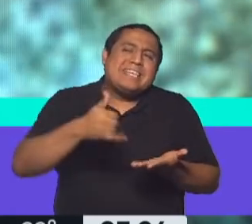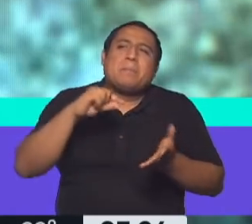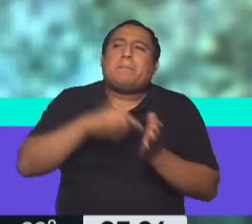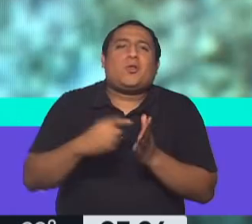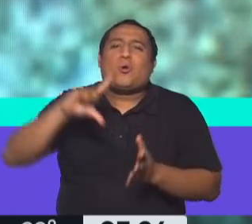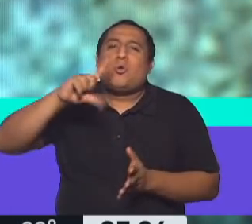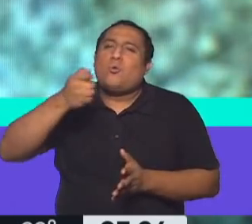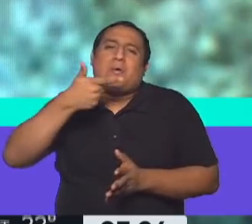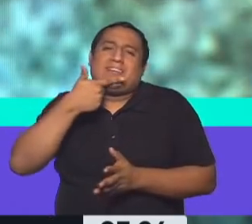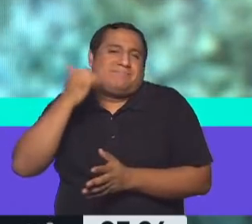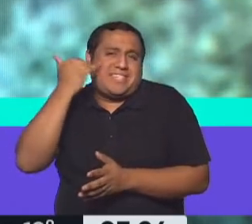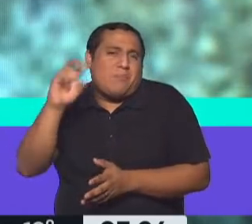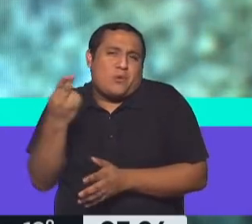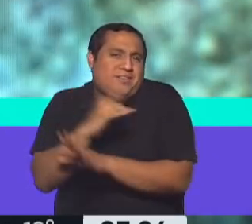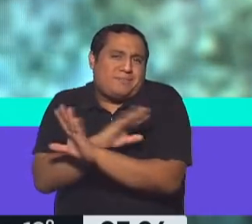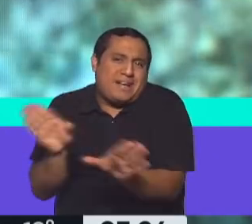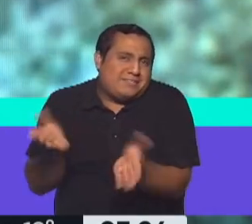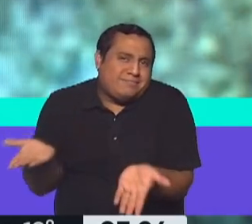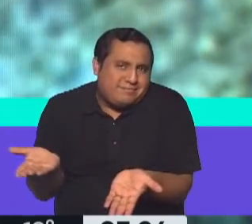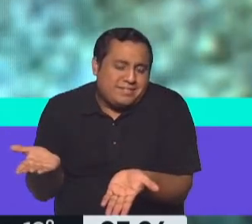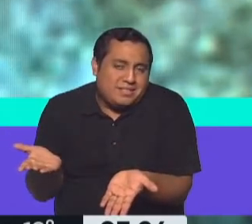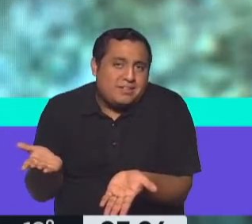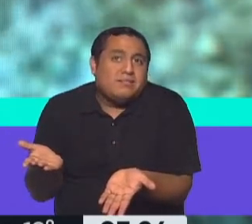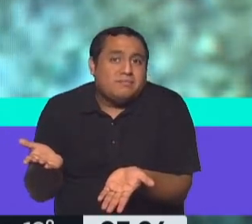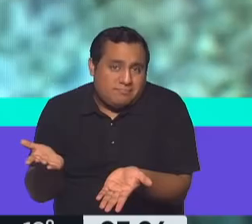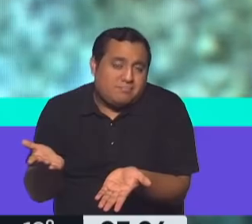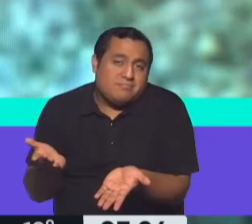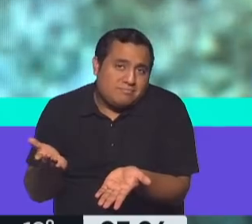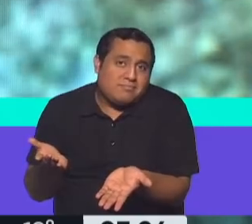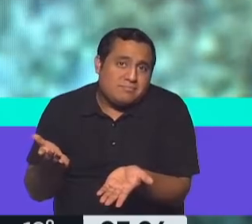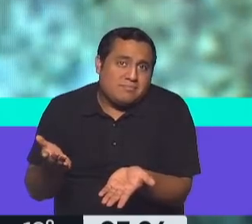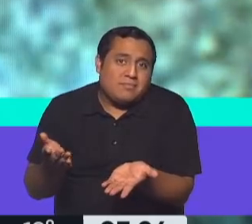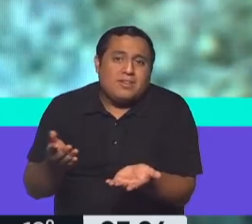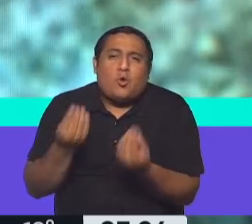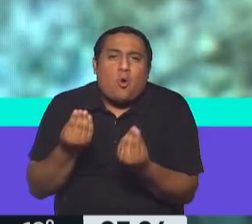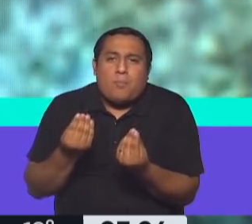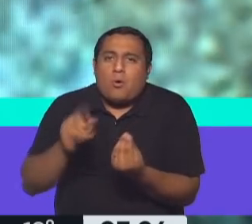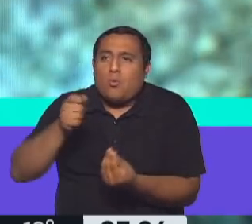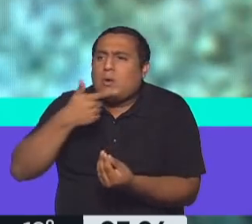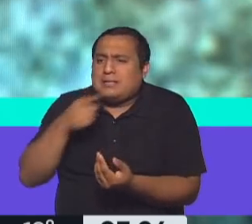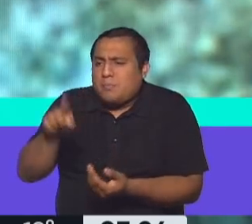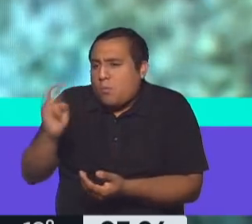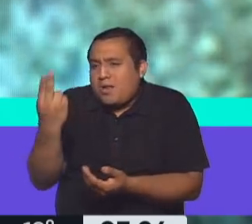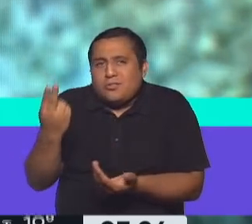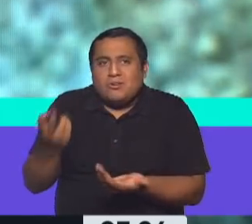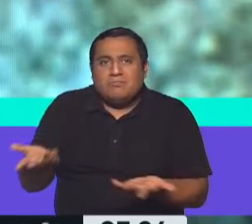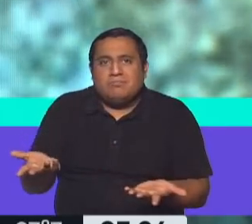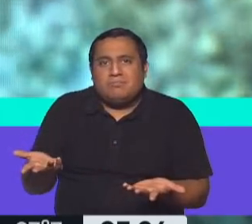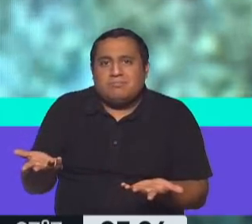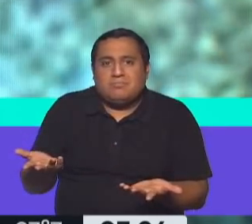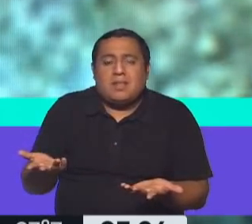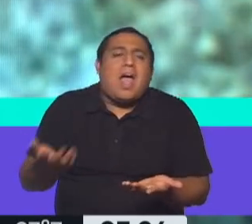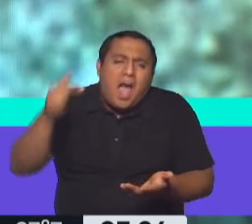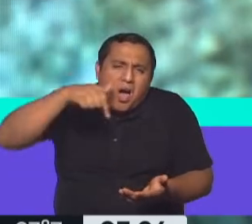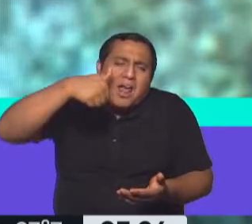valga en estas condiciones, porque lo que no debió haber ocurrido es que Lucas González a esta altura de la vida esté muerto. Entonces, todo lo